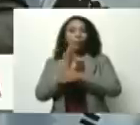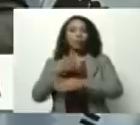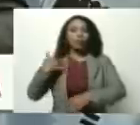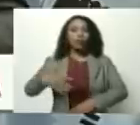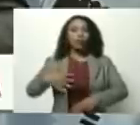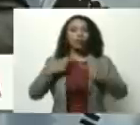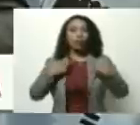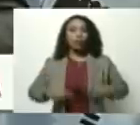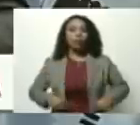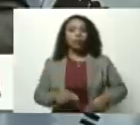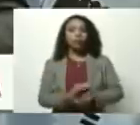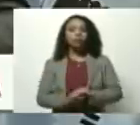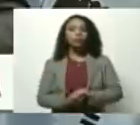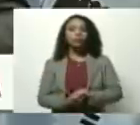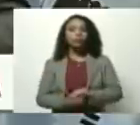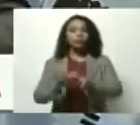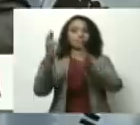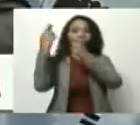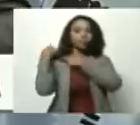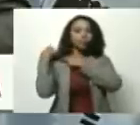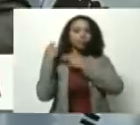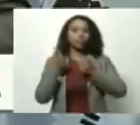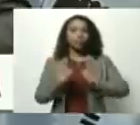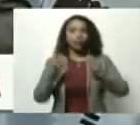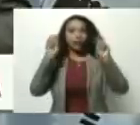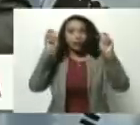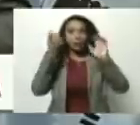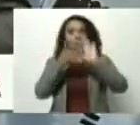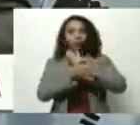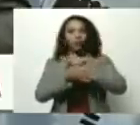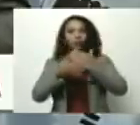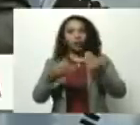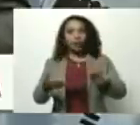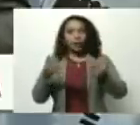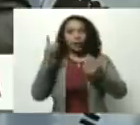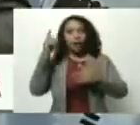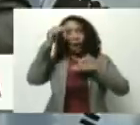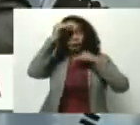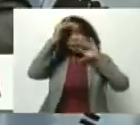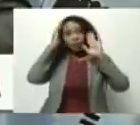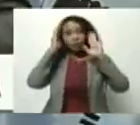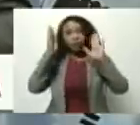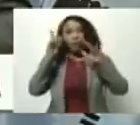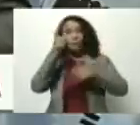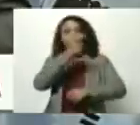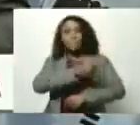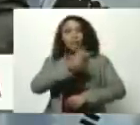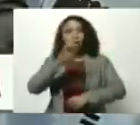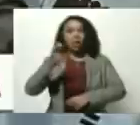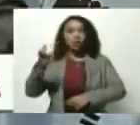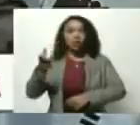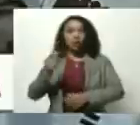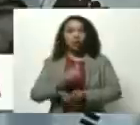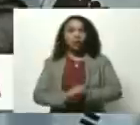Derechos Humanos, encargada de tratar asuntos relacionados con la atención a personas